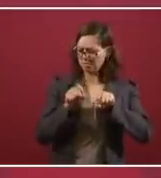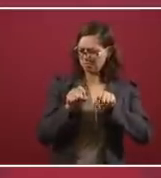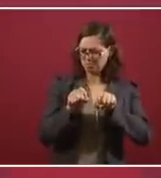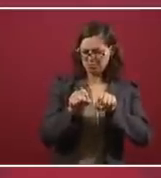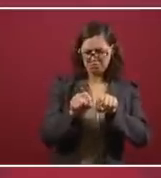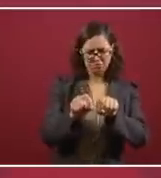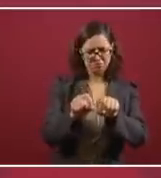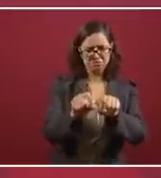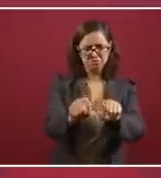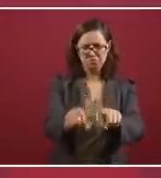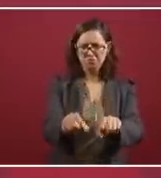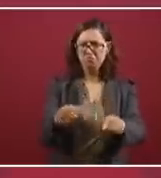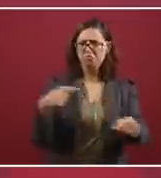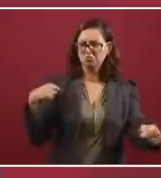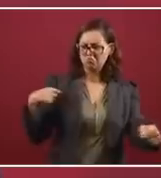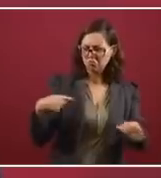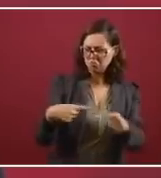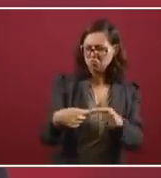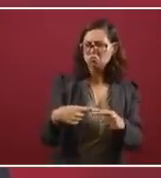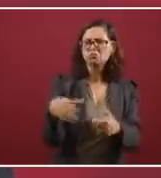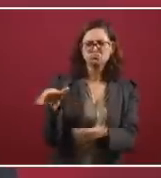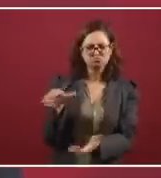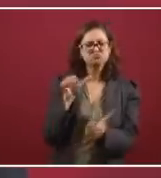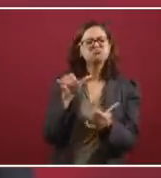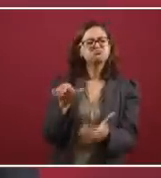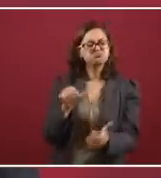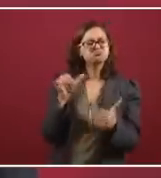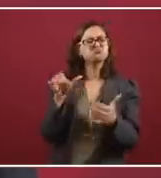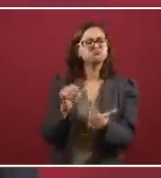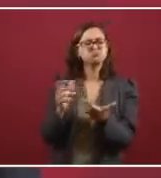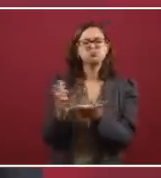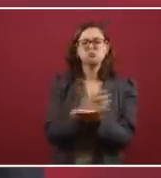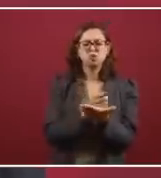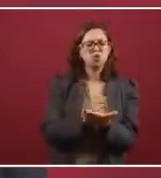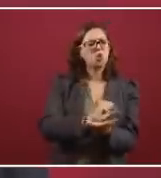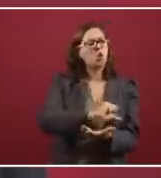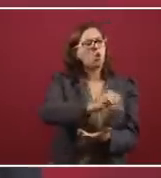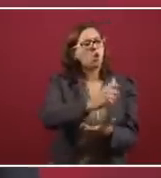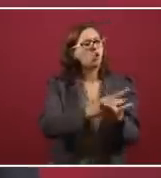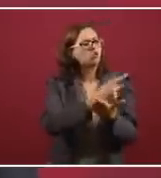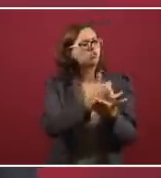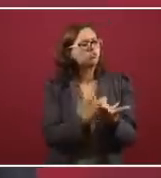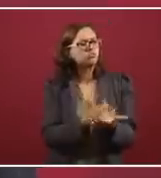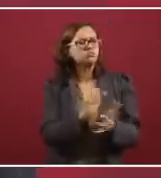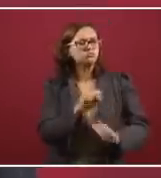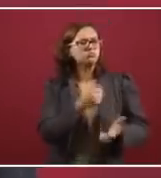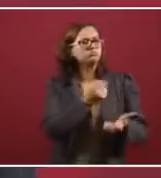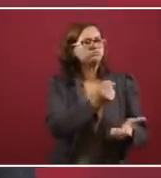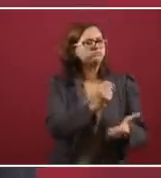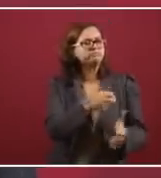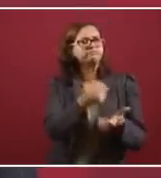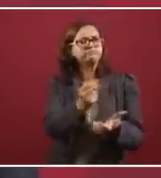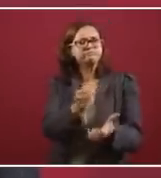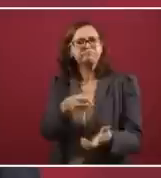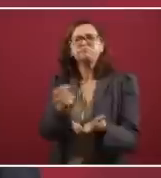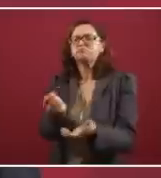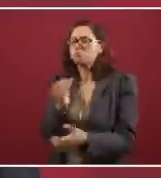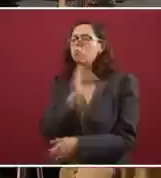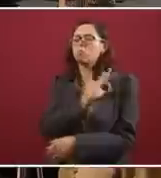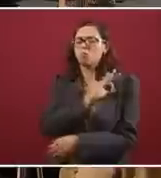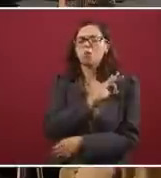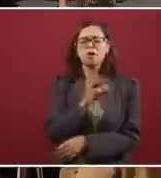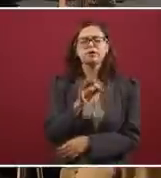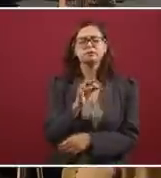nos permita financiar más proyectos, entrar en más proyectos, hacer mayores inversiones, lo cual consideramos que es